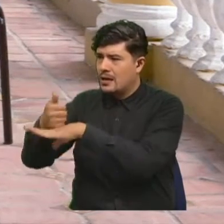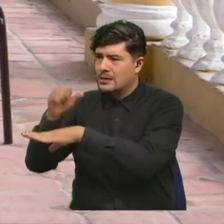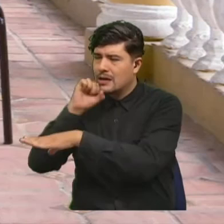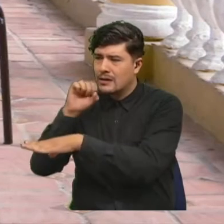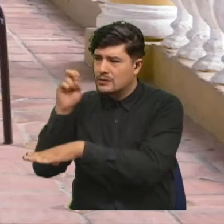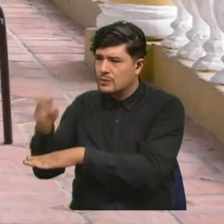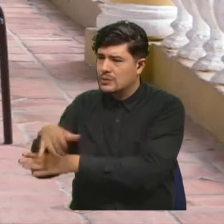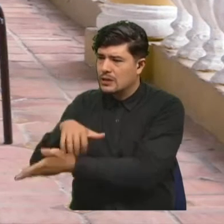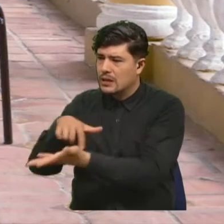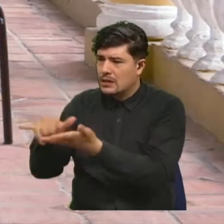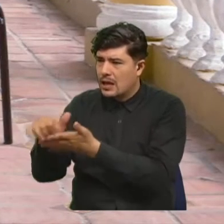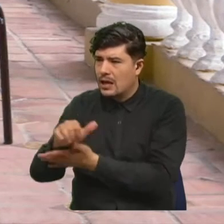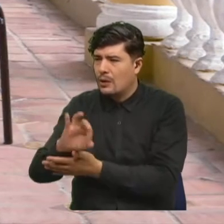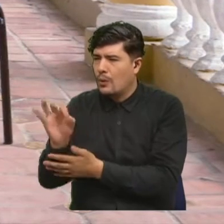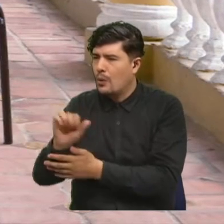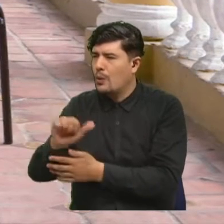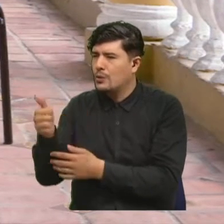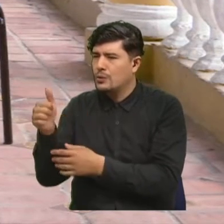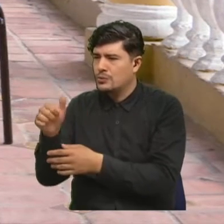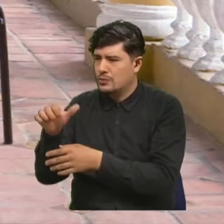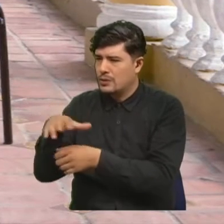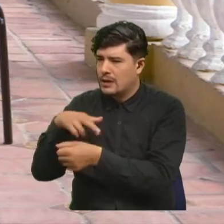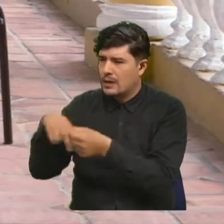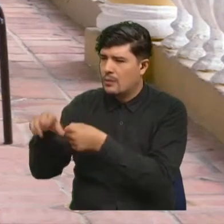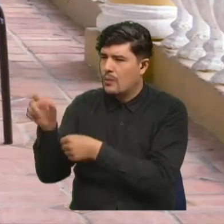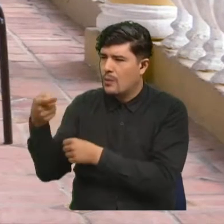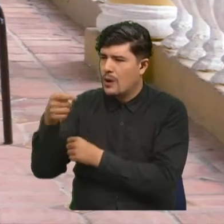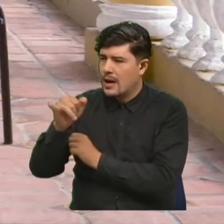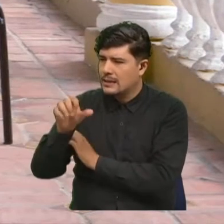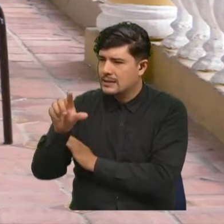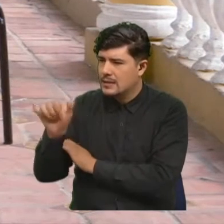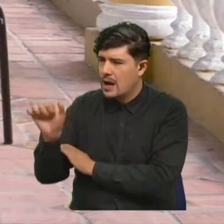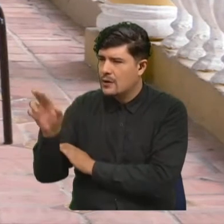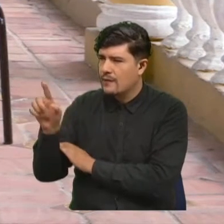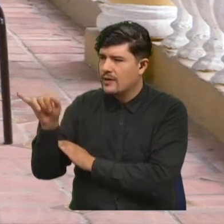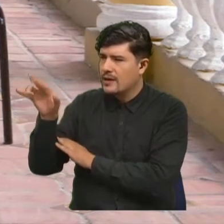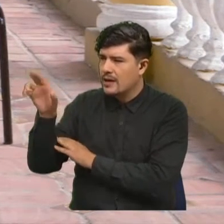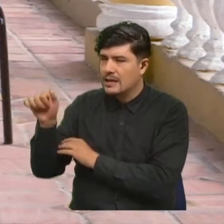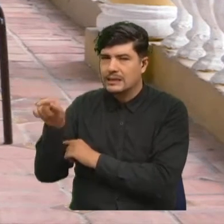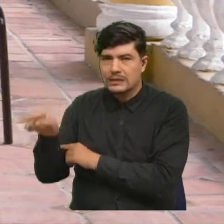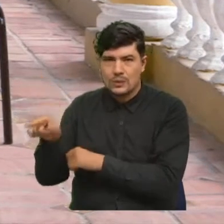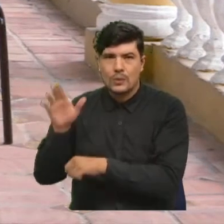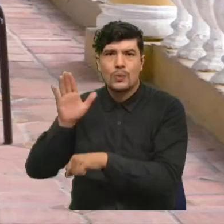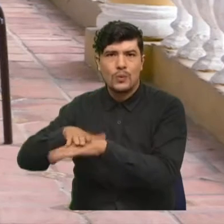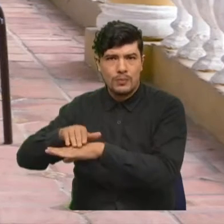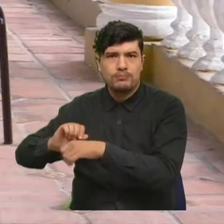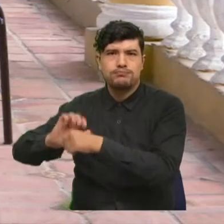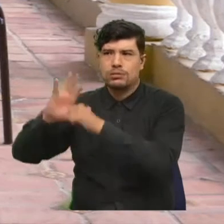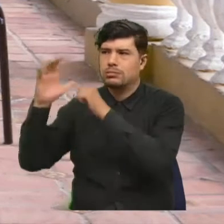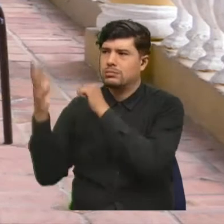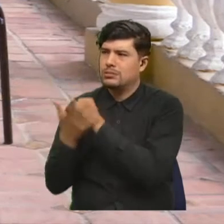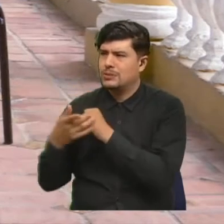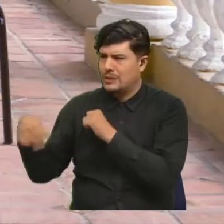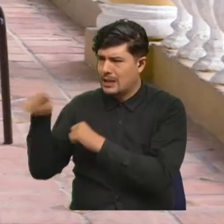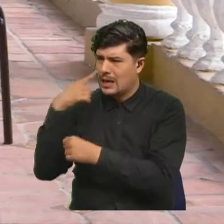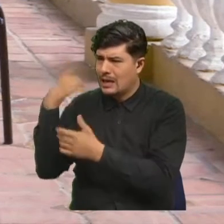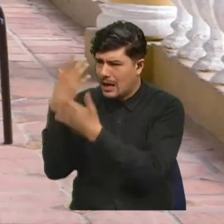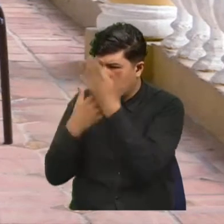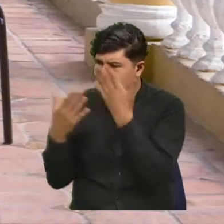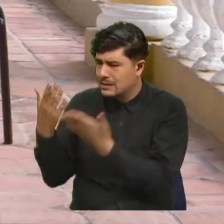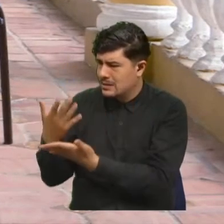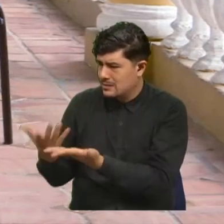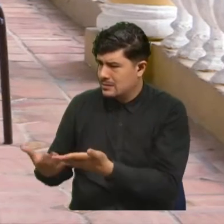santander y llevarlo también cómo se tiene pensado a garcía rovira porque es que la pandemia de jan troell si se mira y lo analiza un 6 detectó todos los puntos de vista